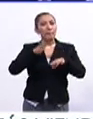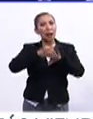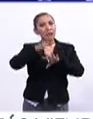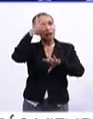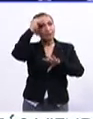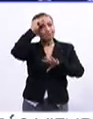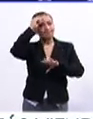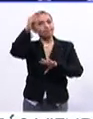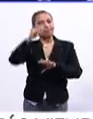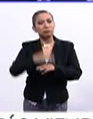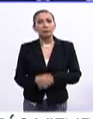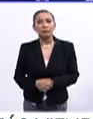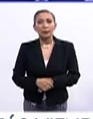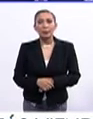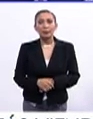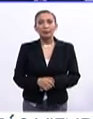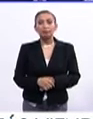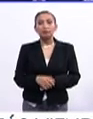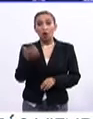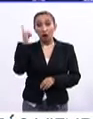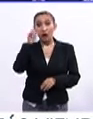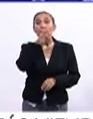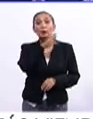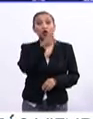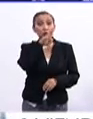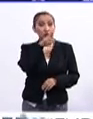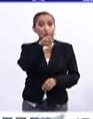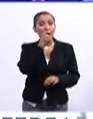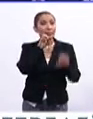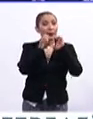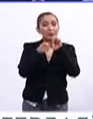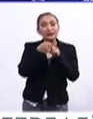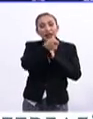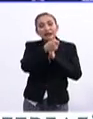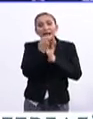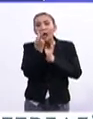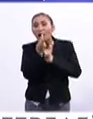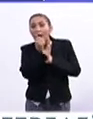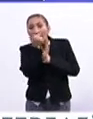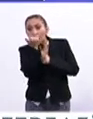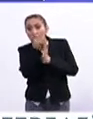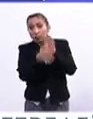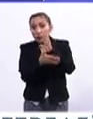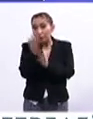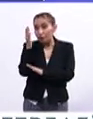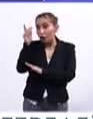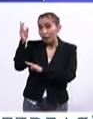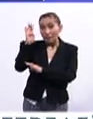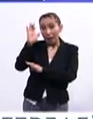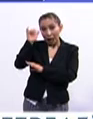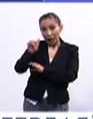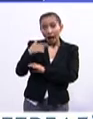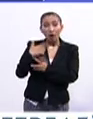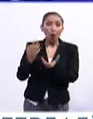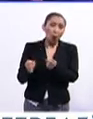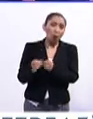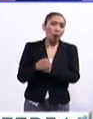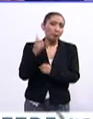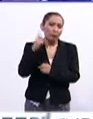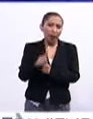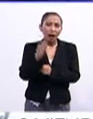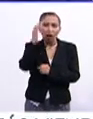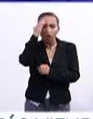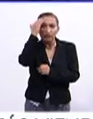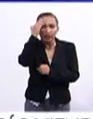desde una perspectiva integral. Sí. Pues ojalá y pronto tengamos entrevistas con los estudiantes que se encuentran viajando, que van a estudiar o que ya viajaron, para